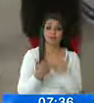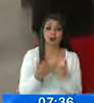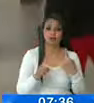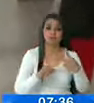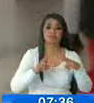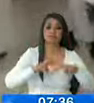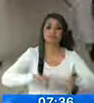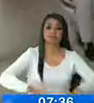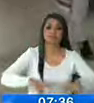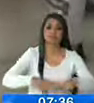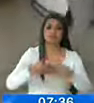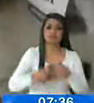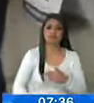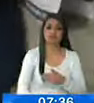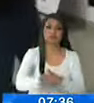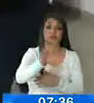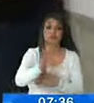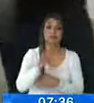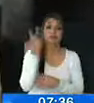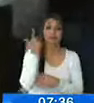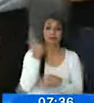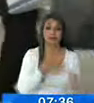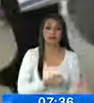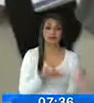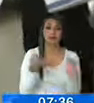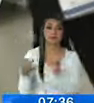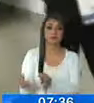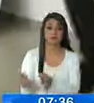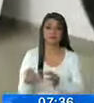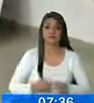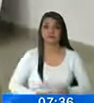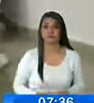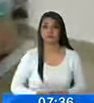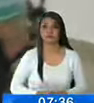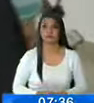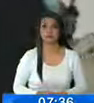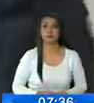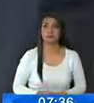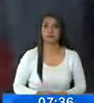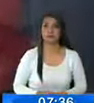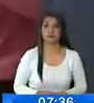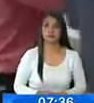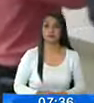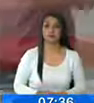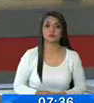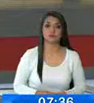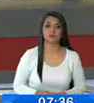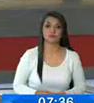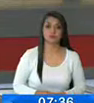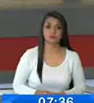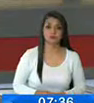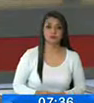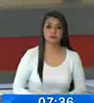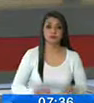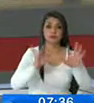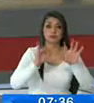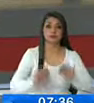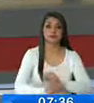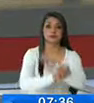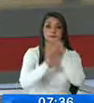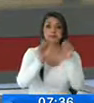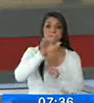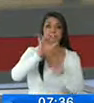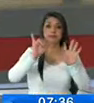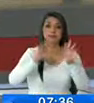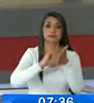indagación previa se prolongó por 30 días más. Desde la provincia de Pastaza informó Carmita Argotti. Son las 7:36